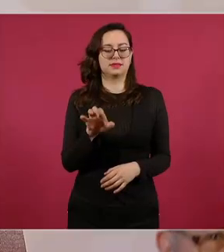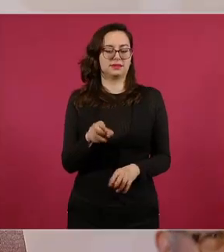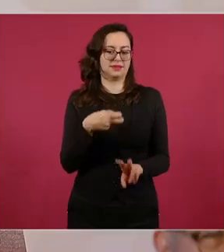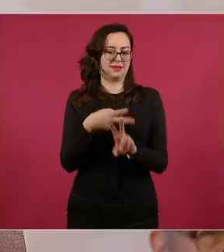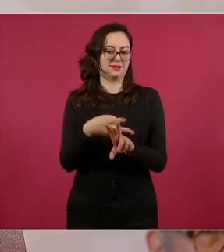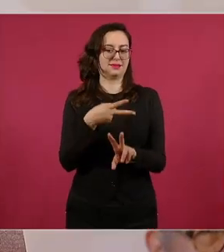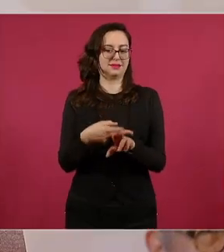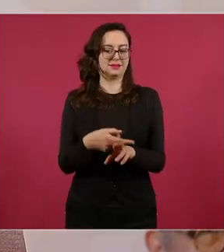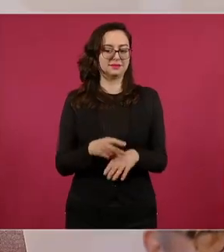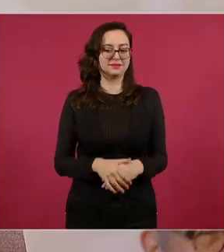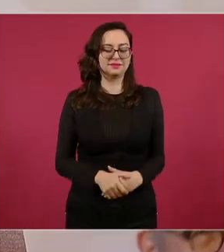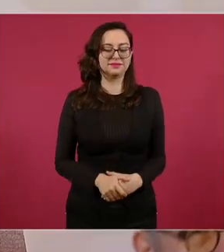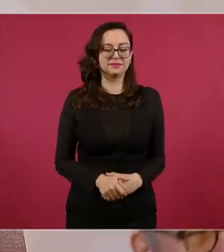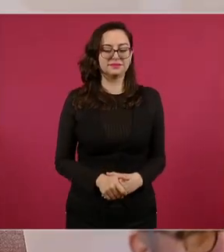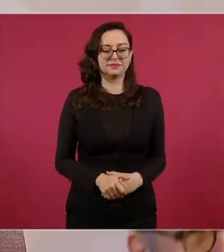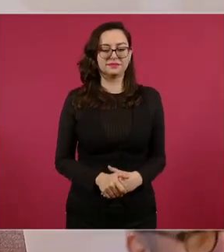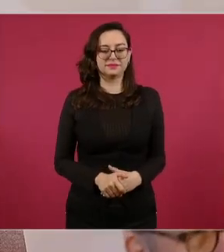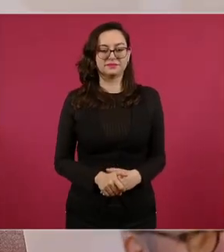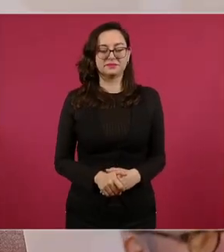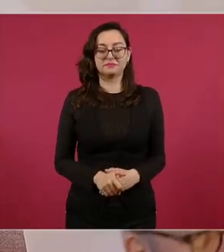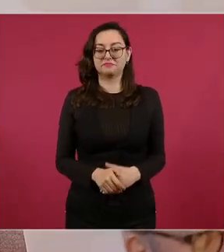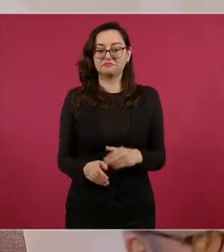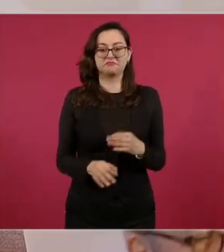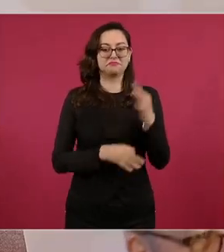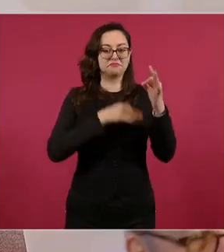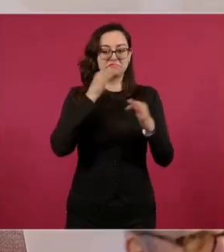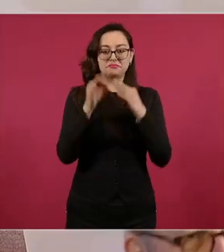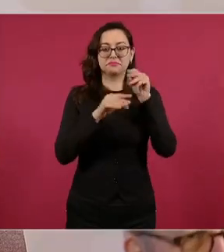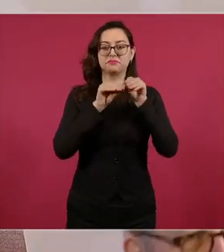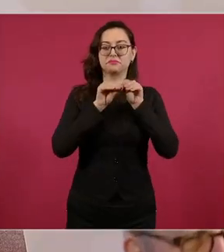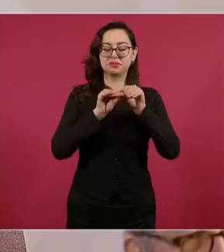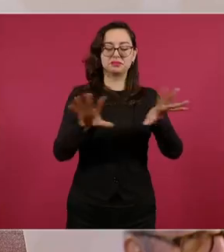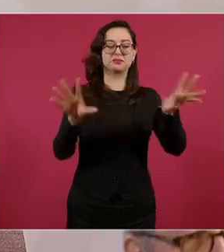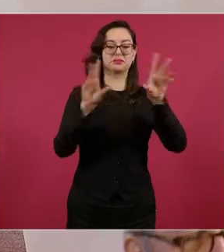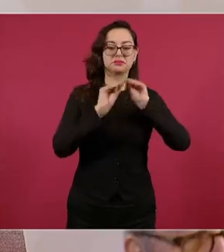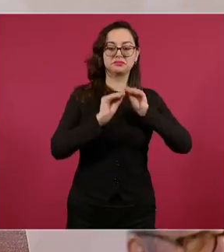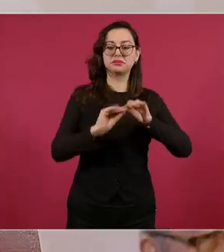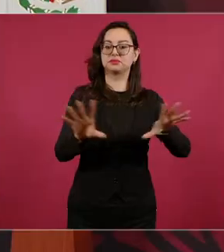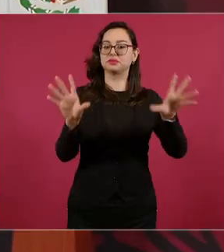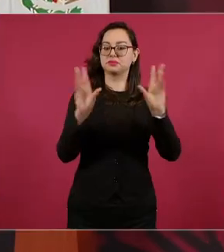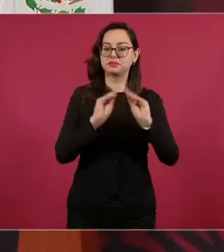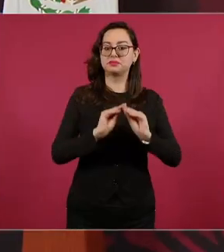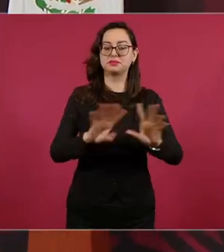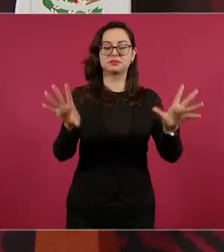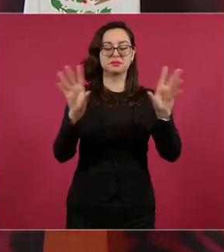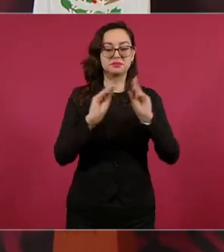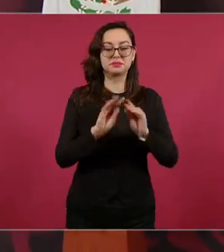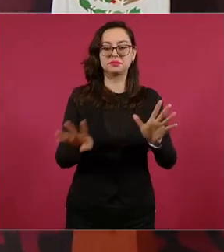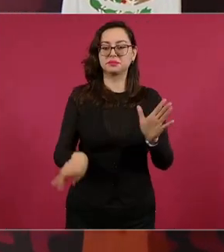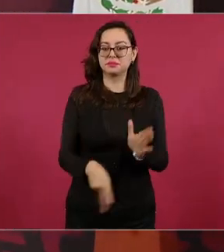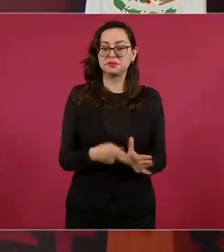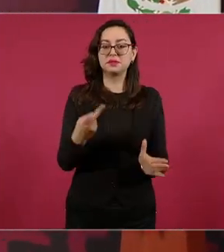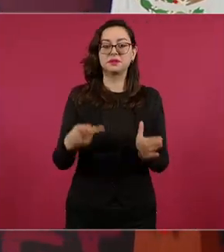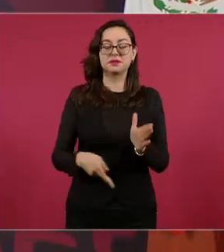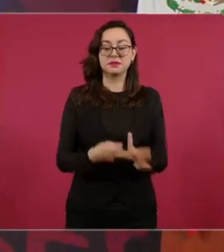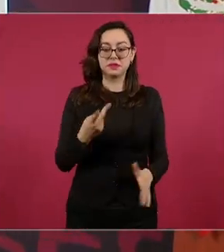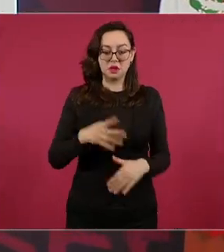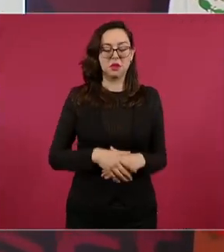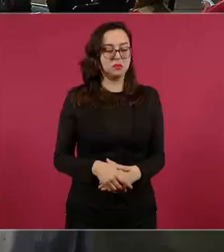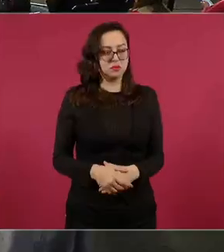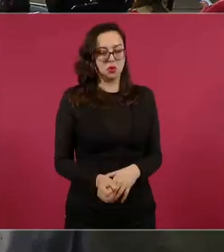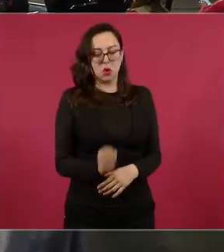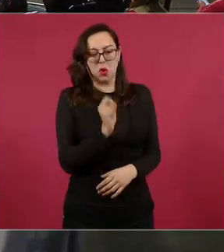por ahí está ahora díganme díganme qué proponen